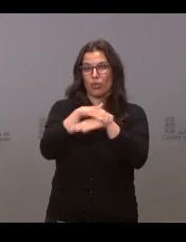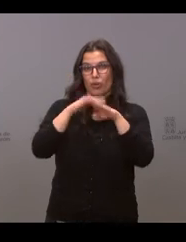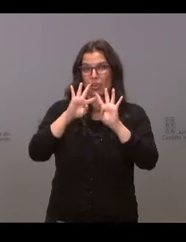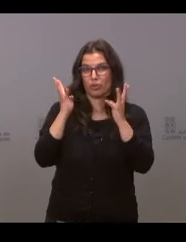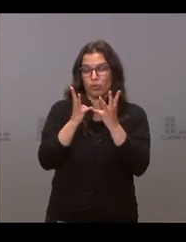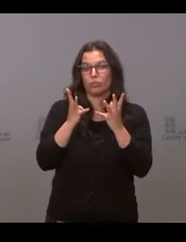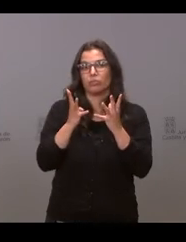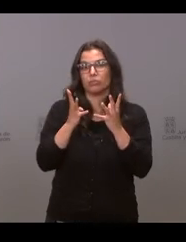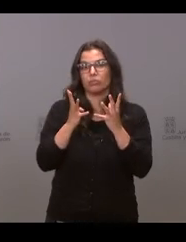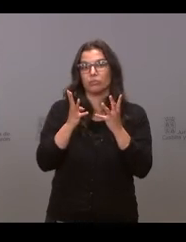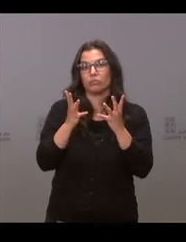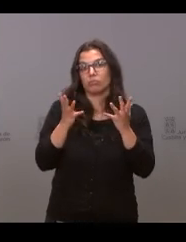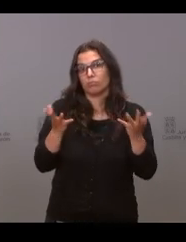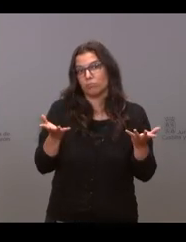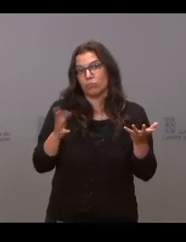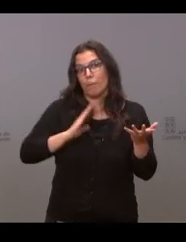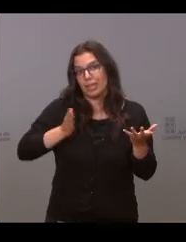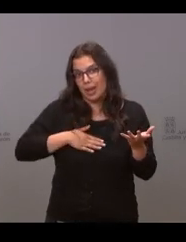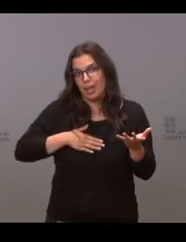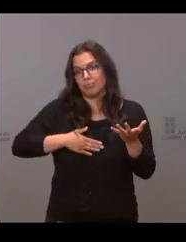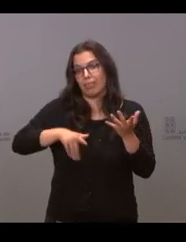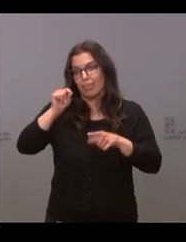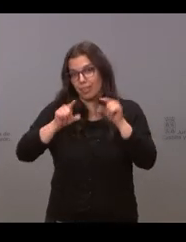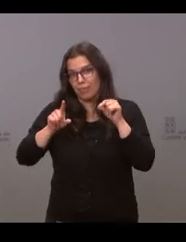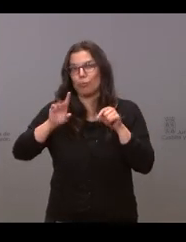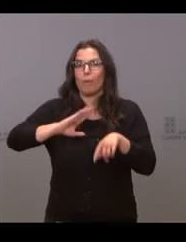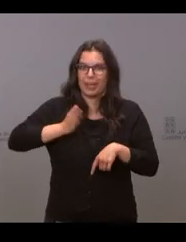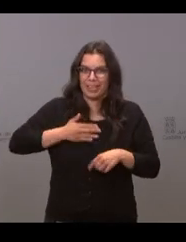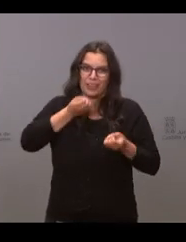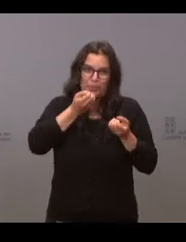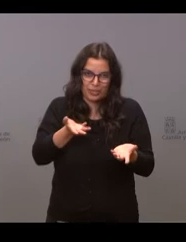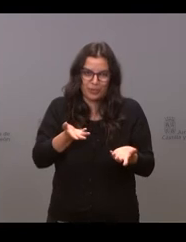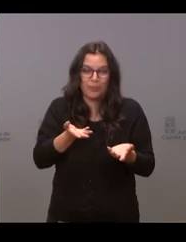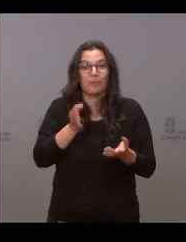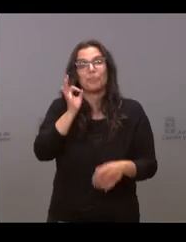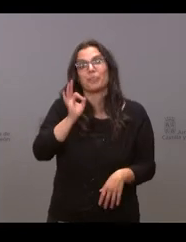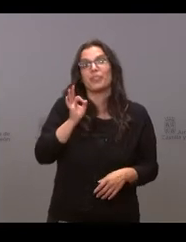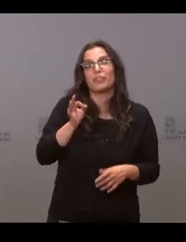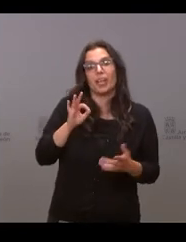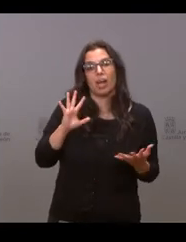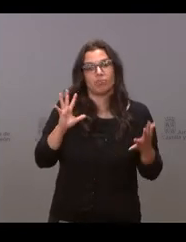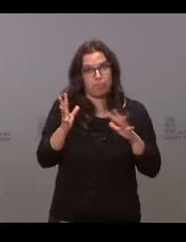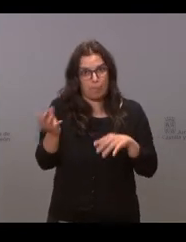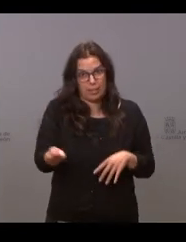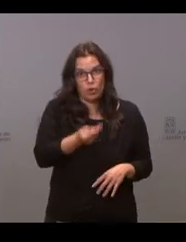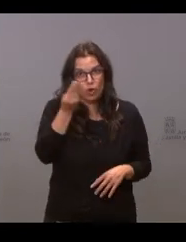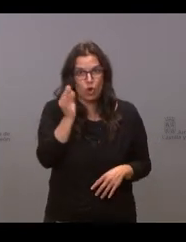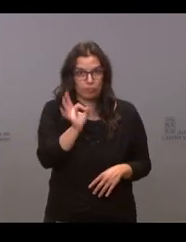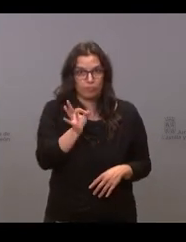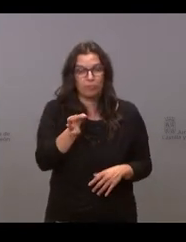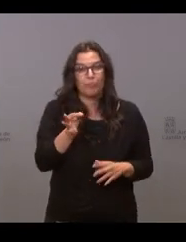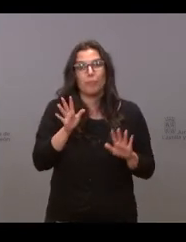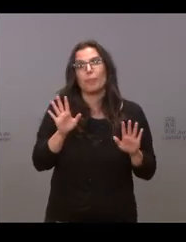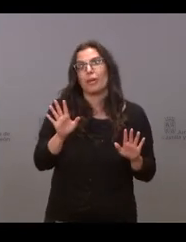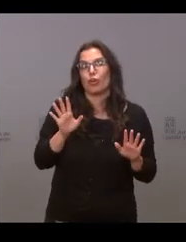gobierno pues como las vamos a adoptar mañana me remito a mañana es verdad que la evolución sigue siendo positiva pero no